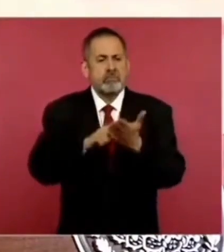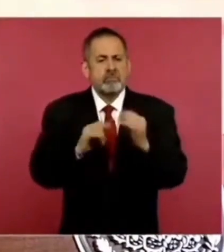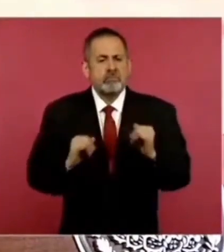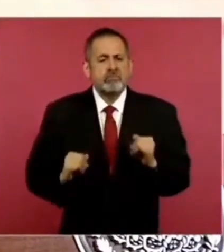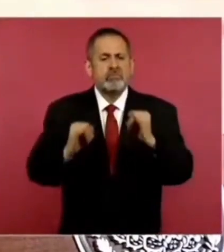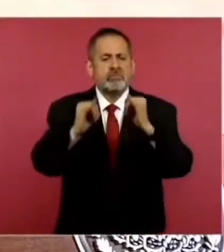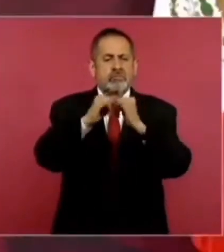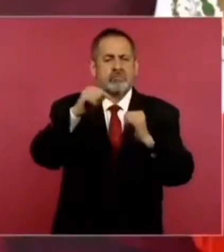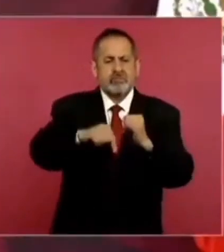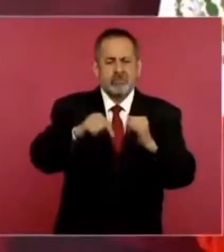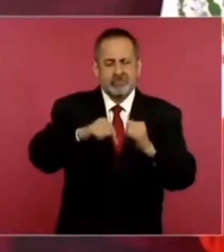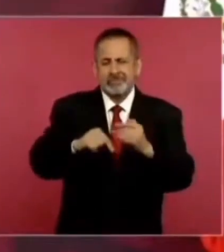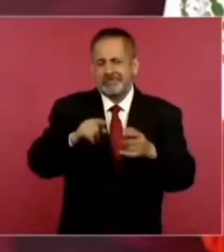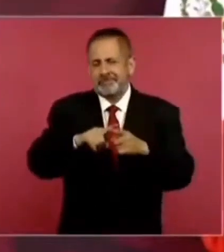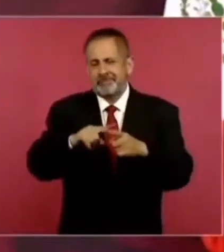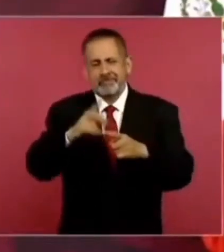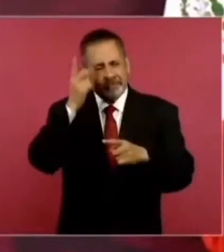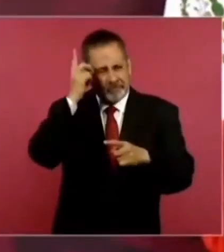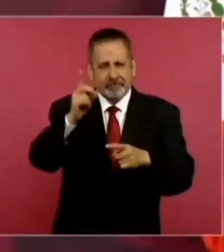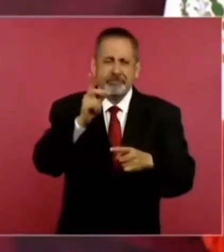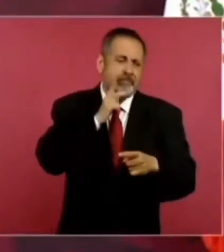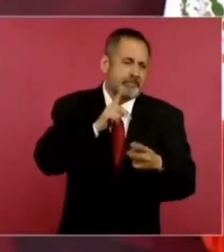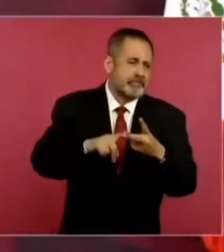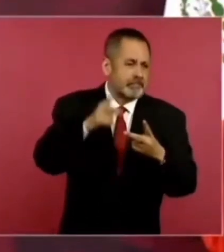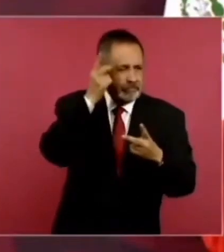instalaciones estratégicas,